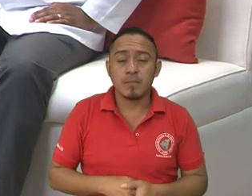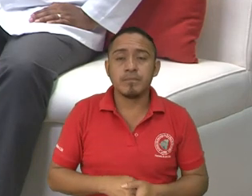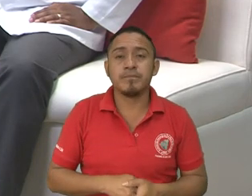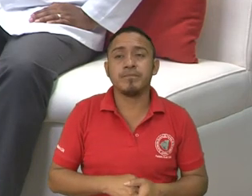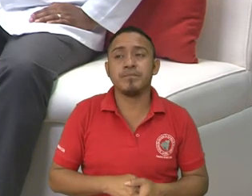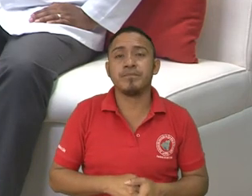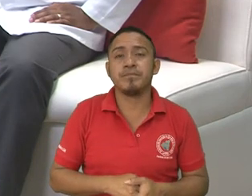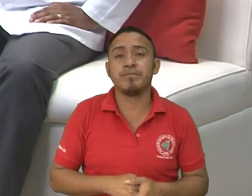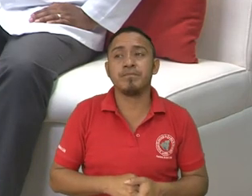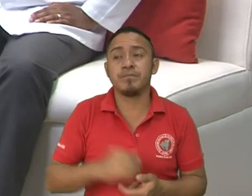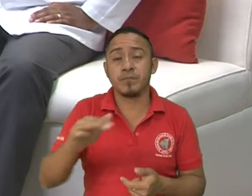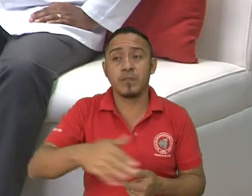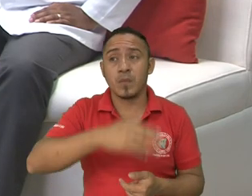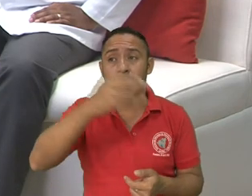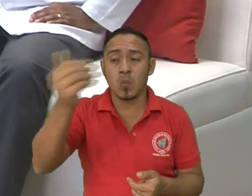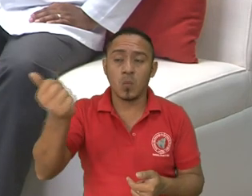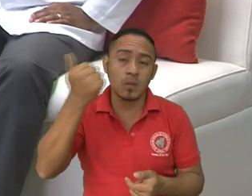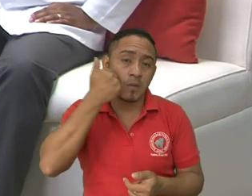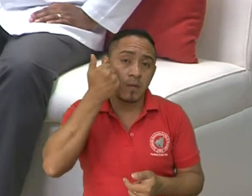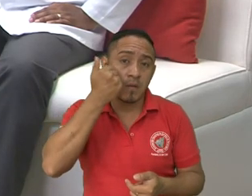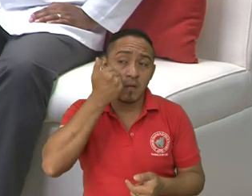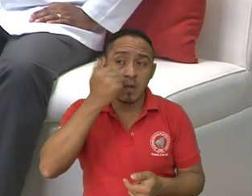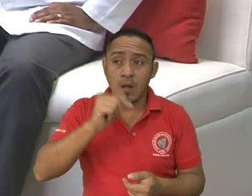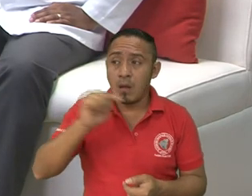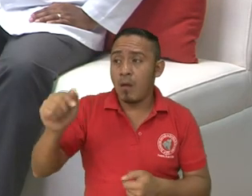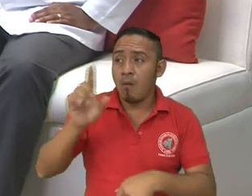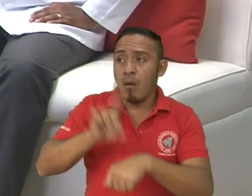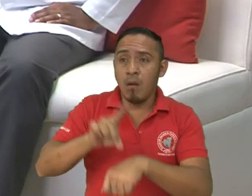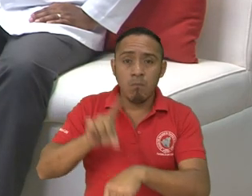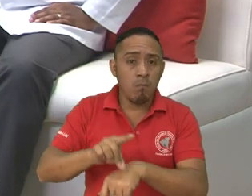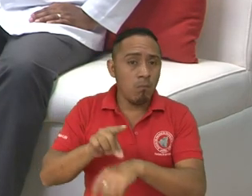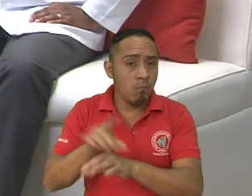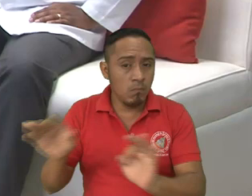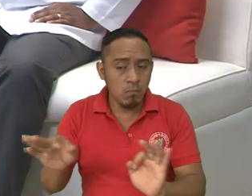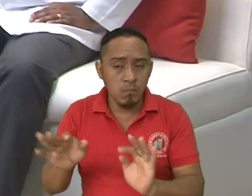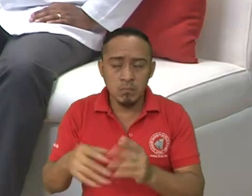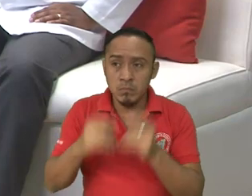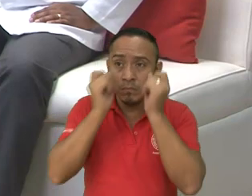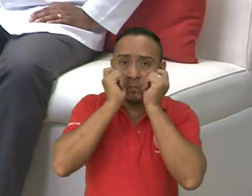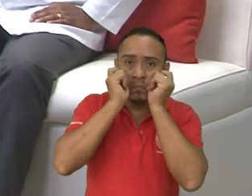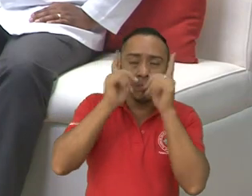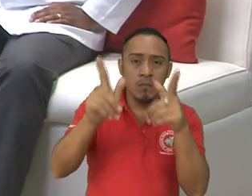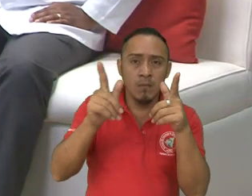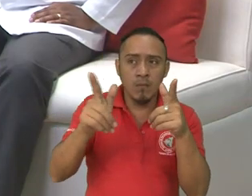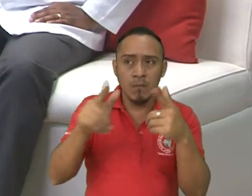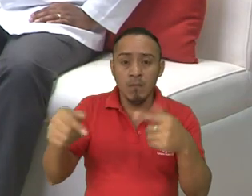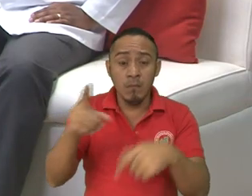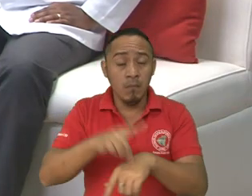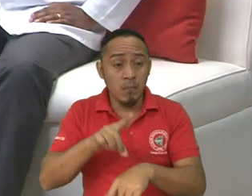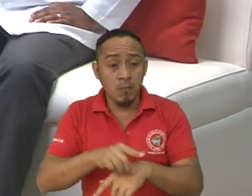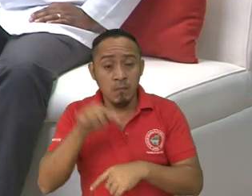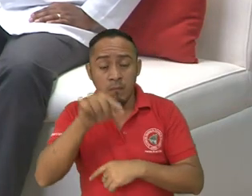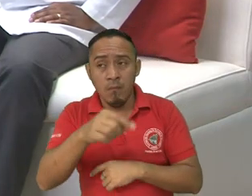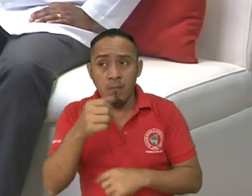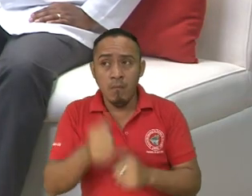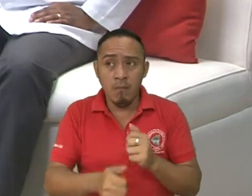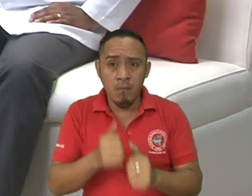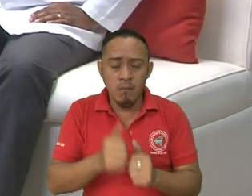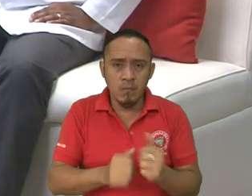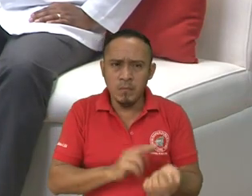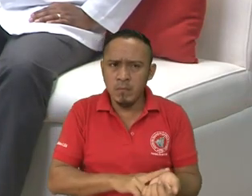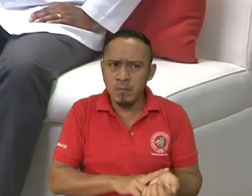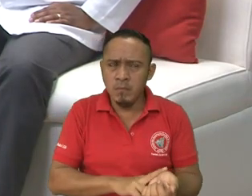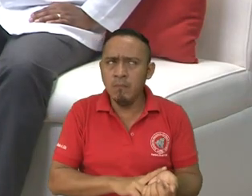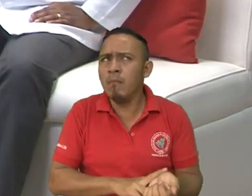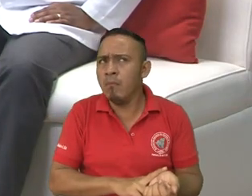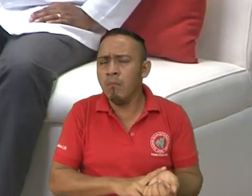otra enfermedad a donde el médico, y de repente le dice el médico, ven, no, ni te siento el